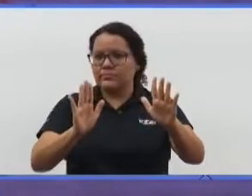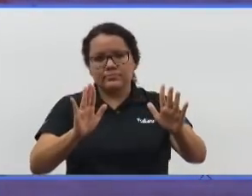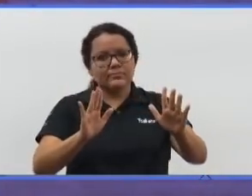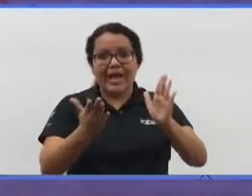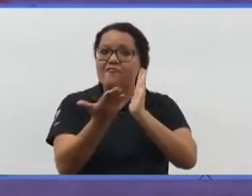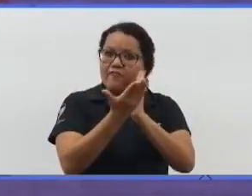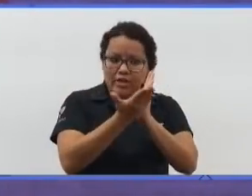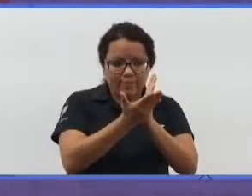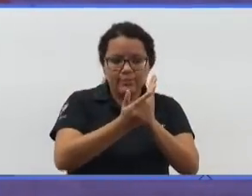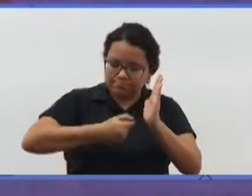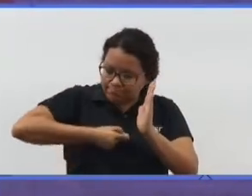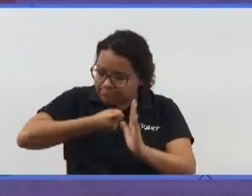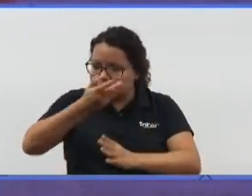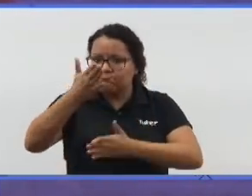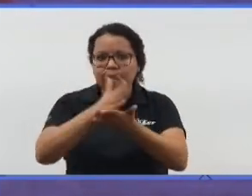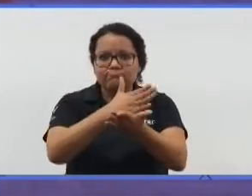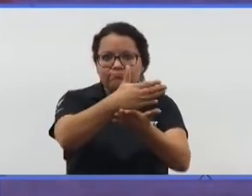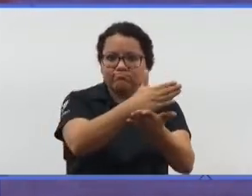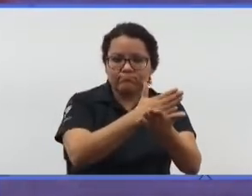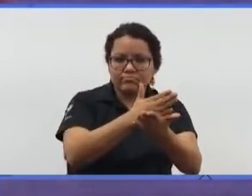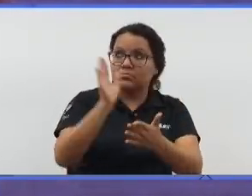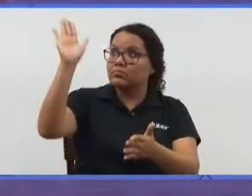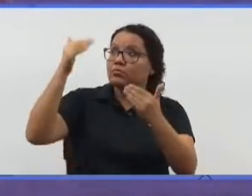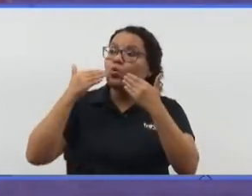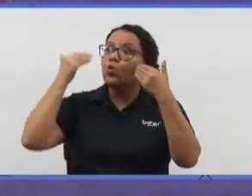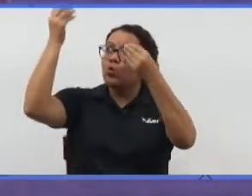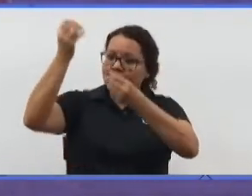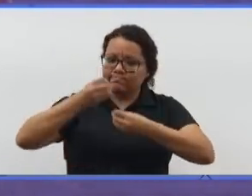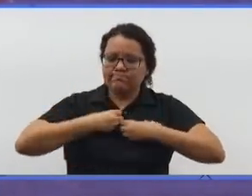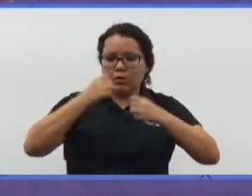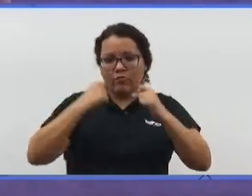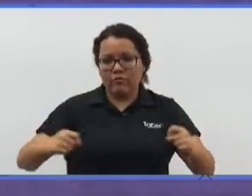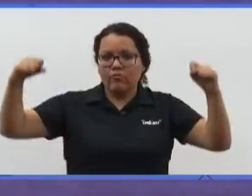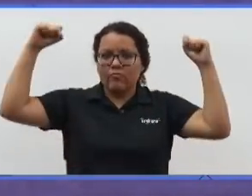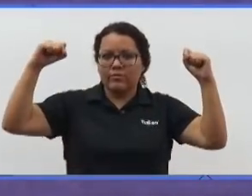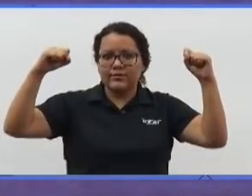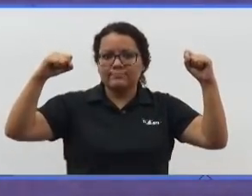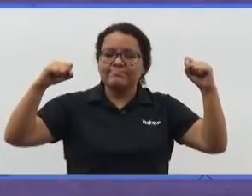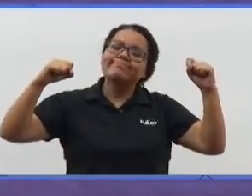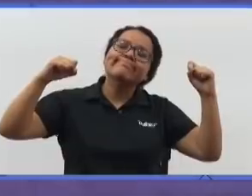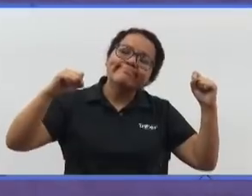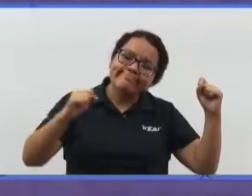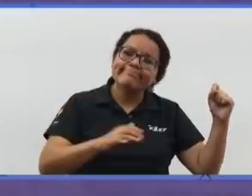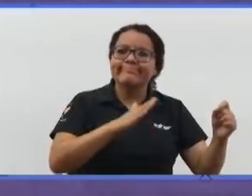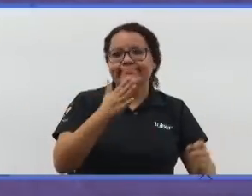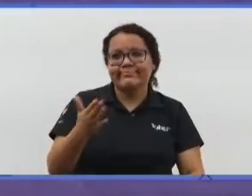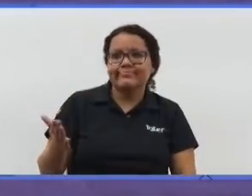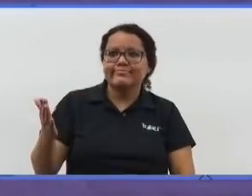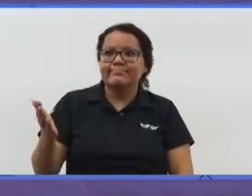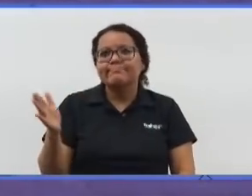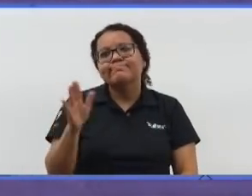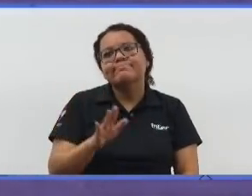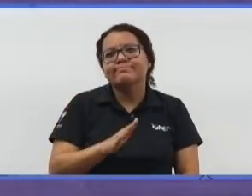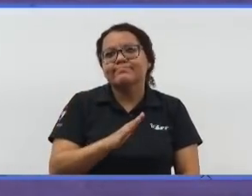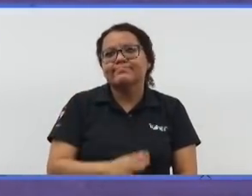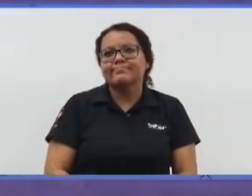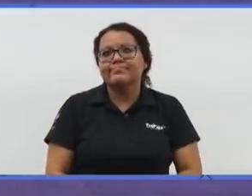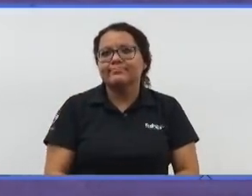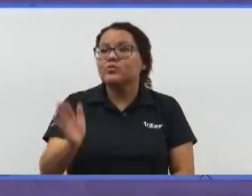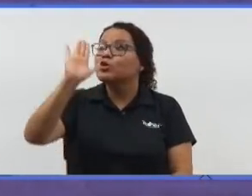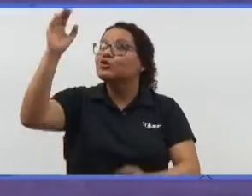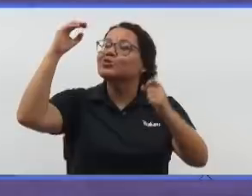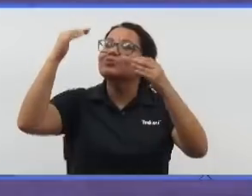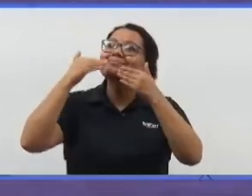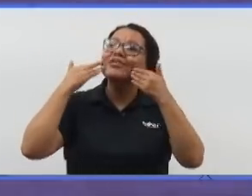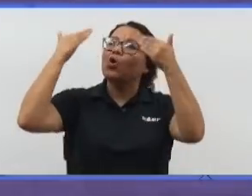que dice el texto el gozo del señor el gozo del señor mi fortaleza es el